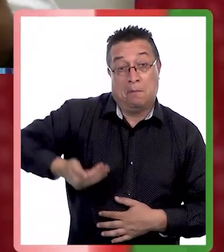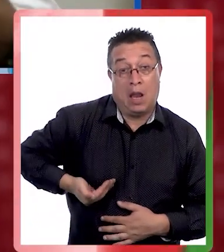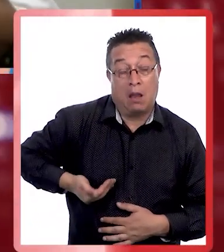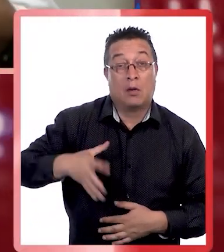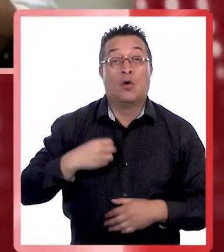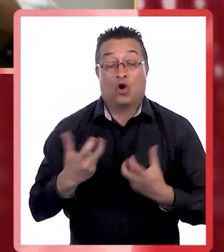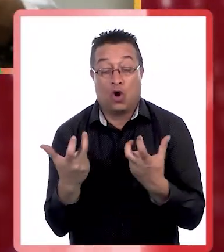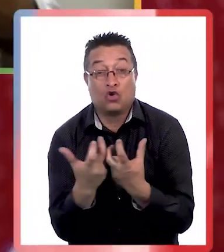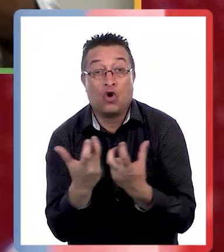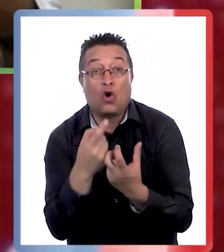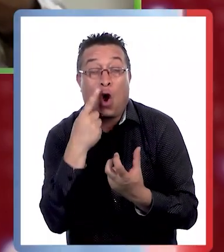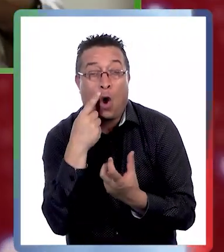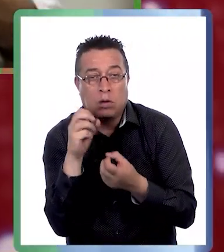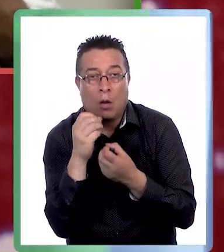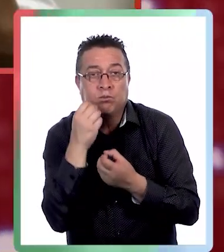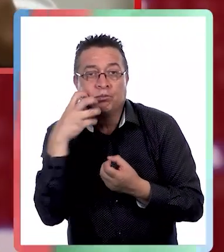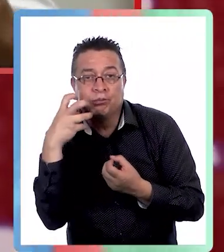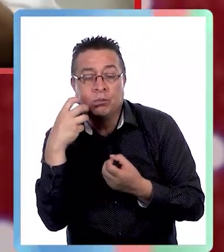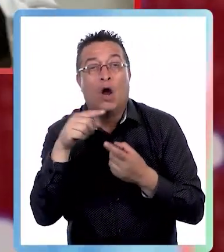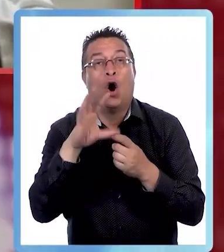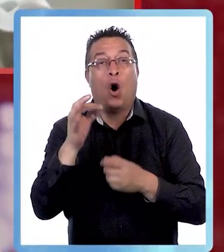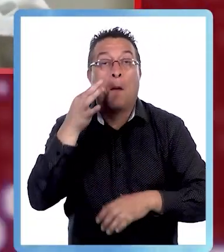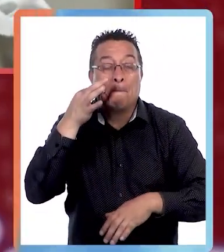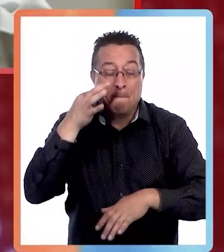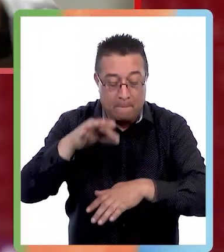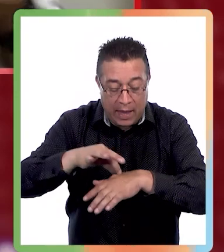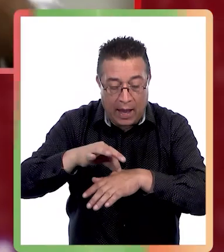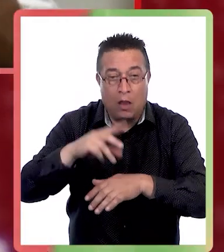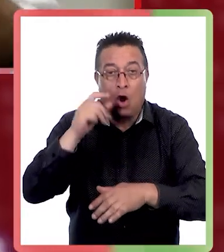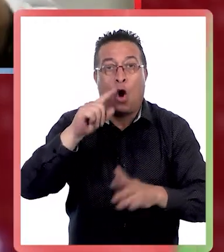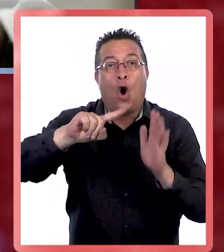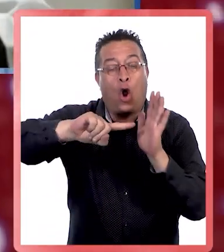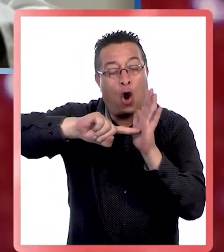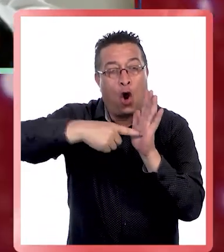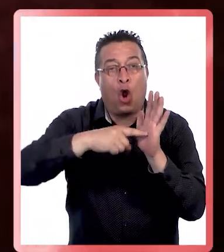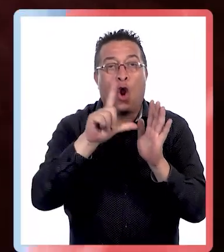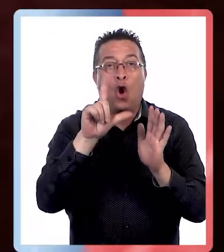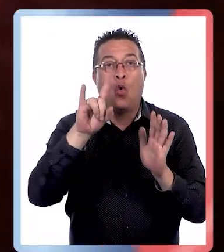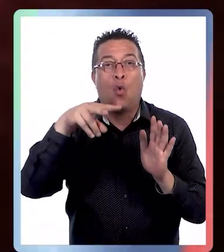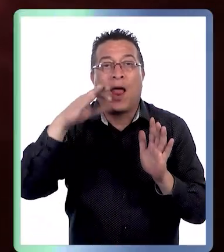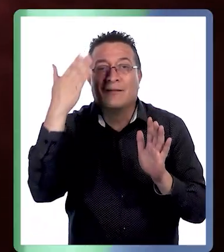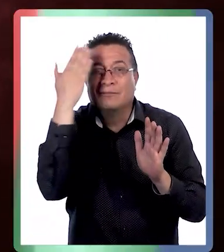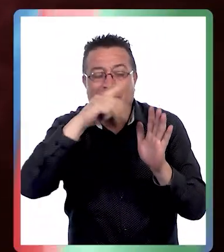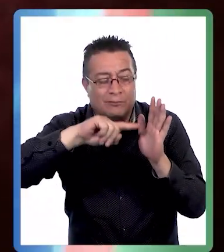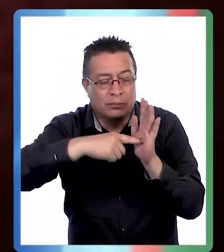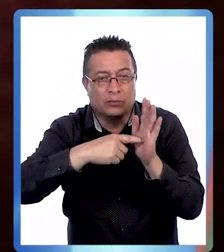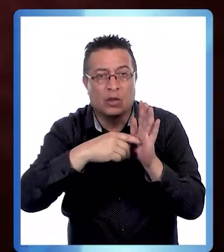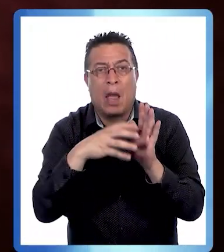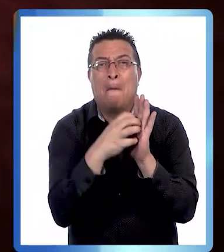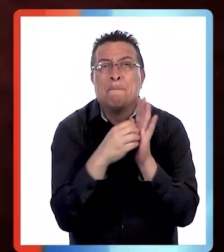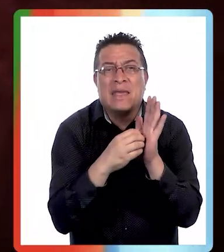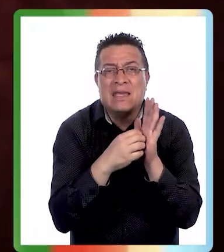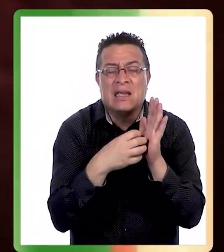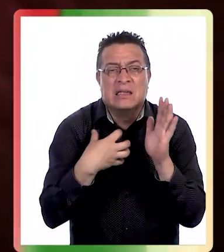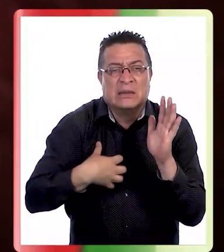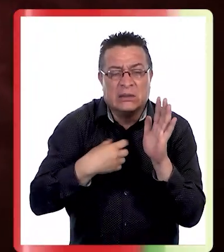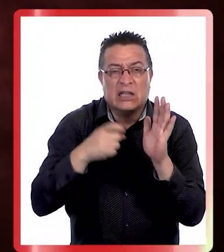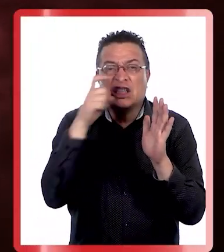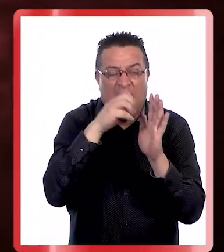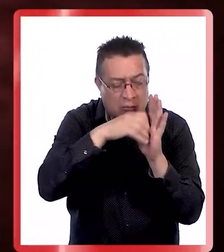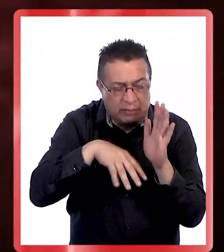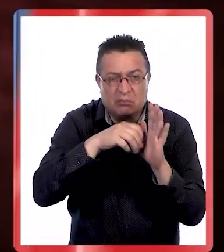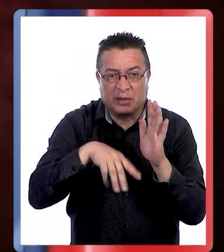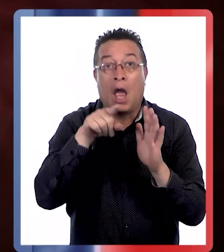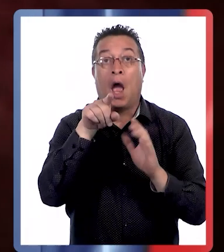los testículos de un hombre, en la piel, un lunar que pica, duele, molesta, sangra. Siempre tenemos que estar